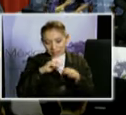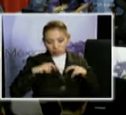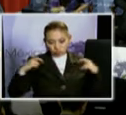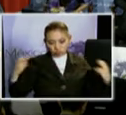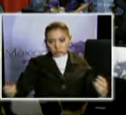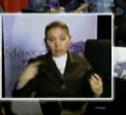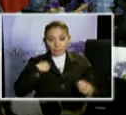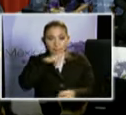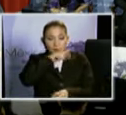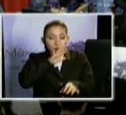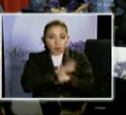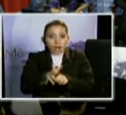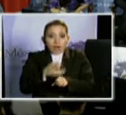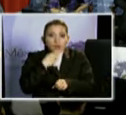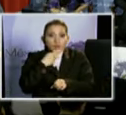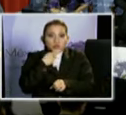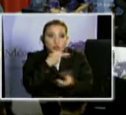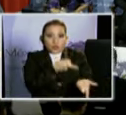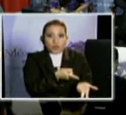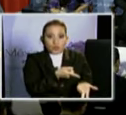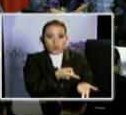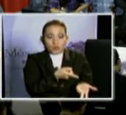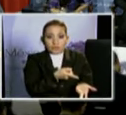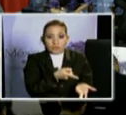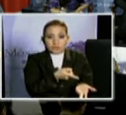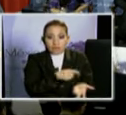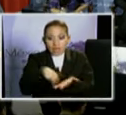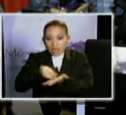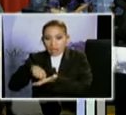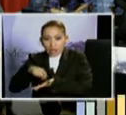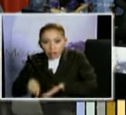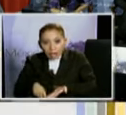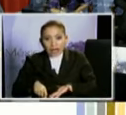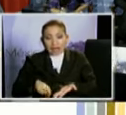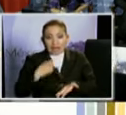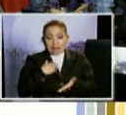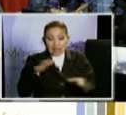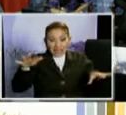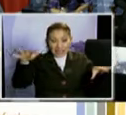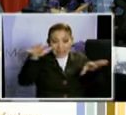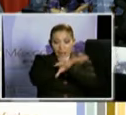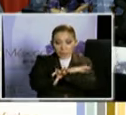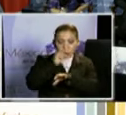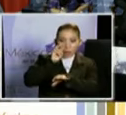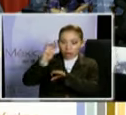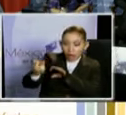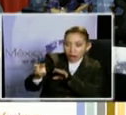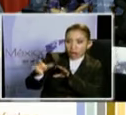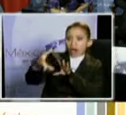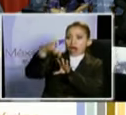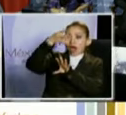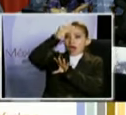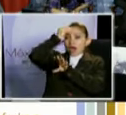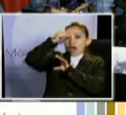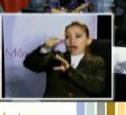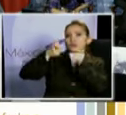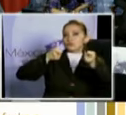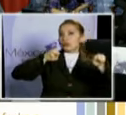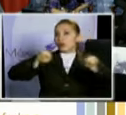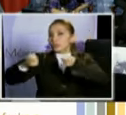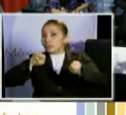lo que les preocupa es el consumo. Entonces, creo que el cambio de paradigma se está dando, de un paradigma de